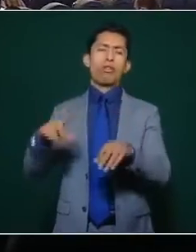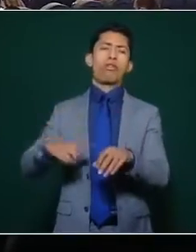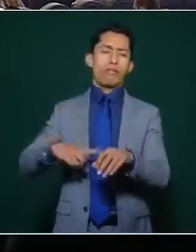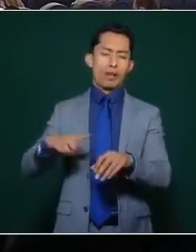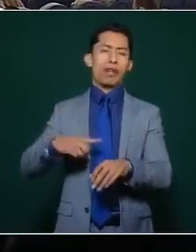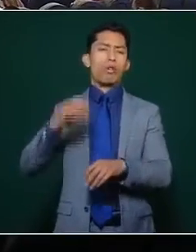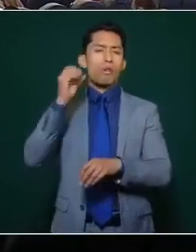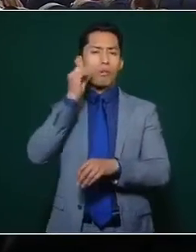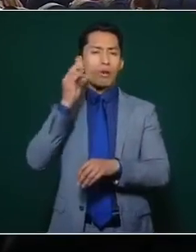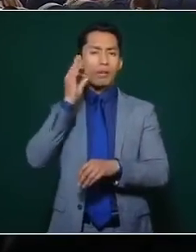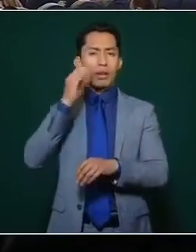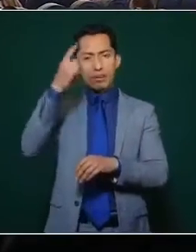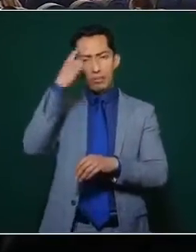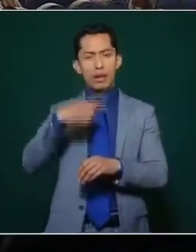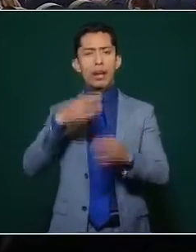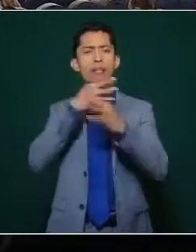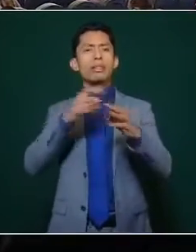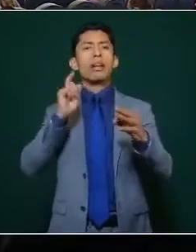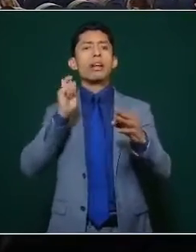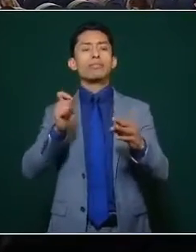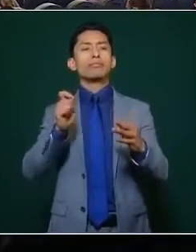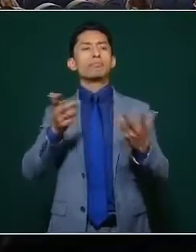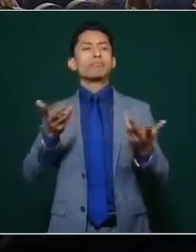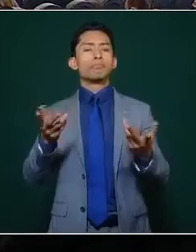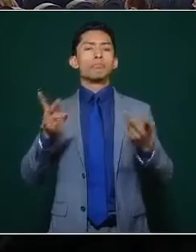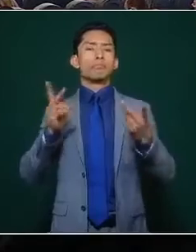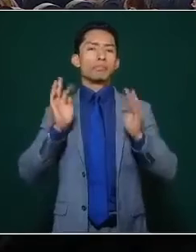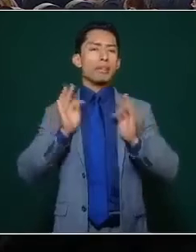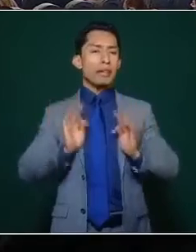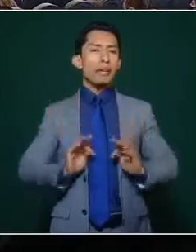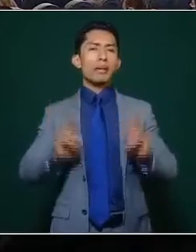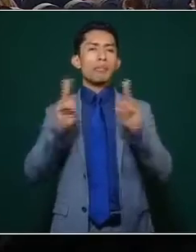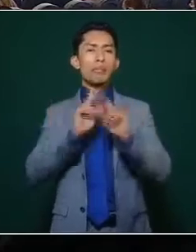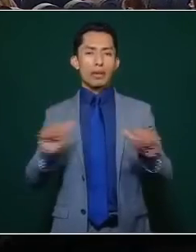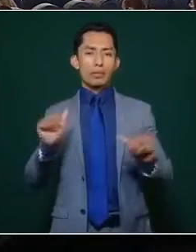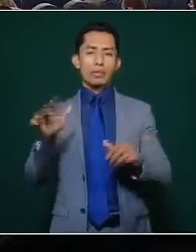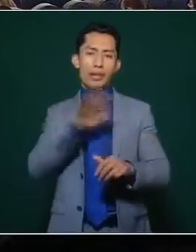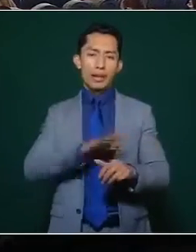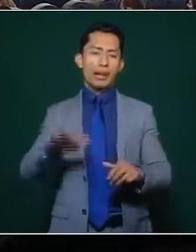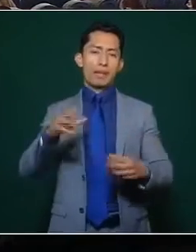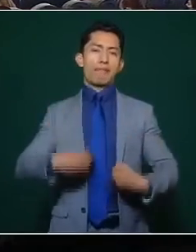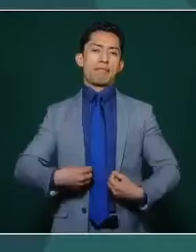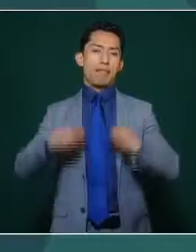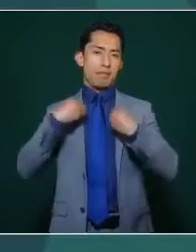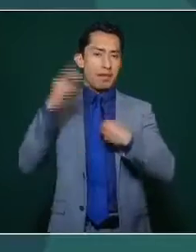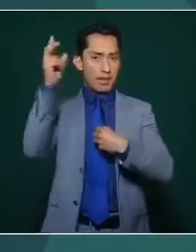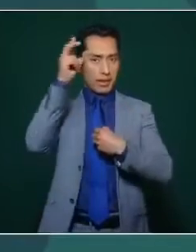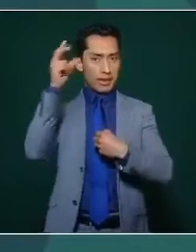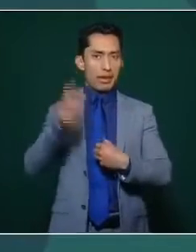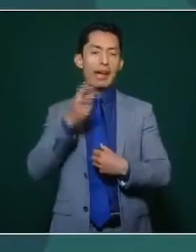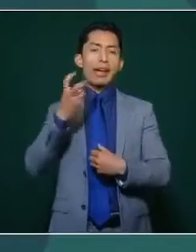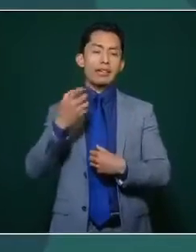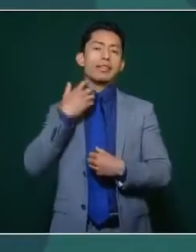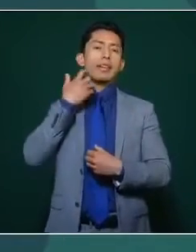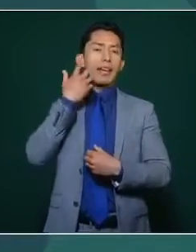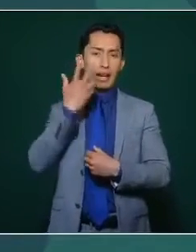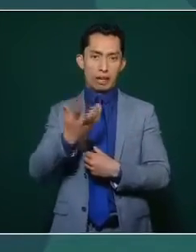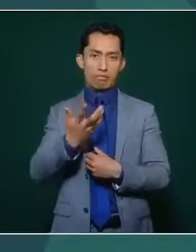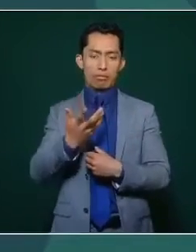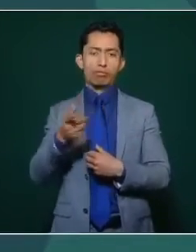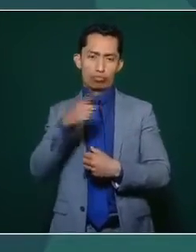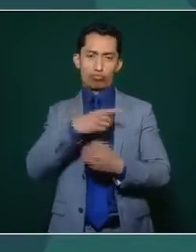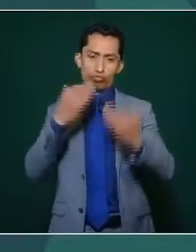para garantizar la paz y la tranquilidad en Hidalgo, como lo vamos a